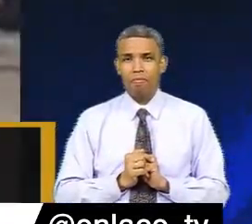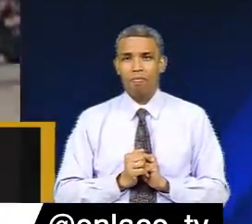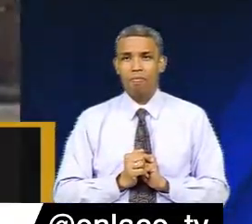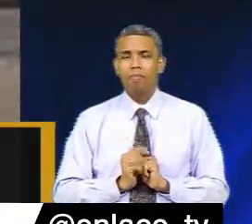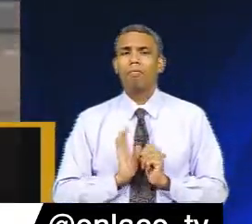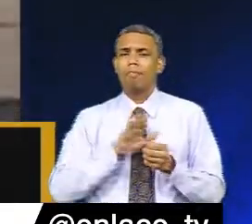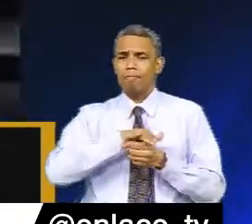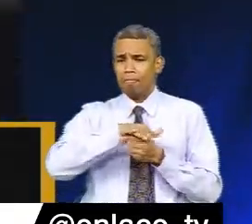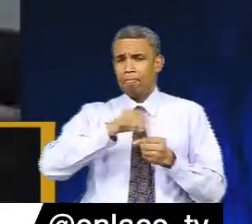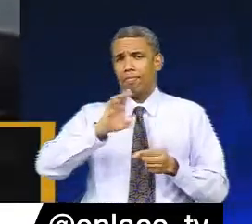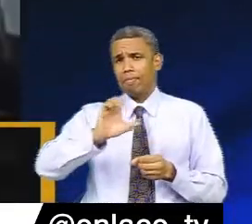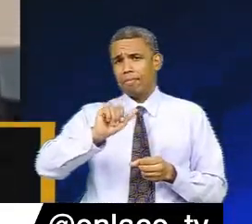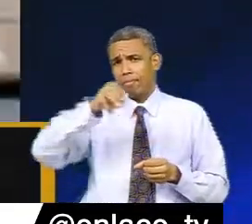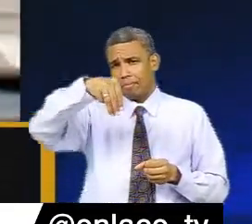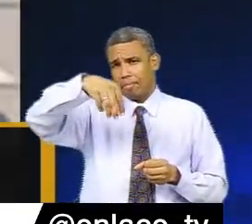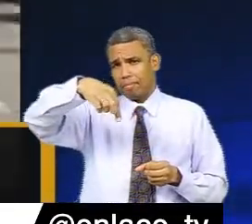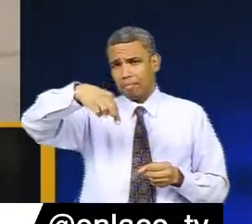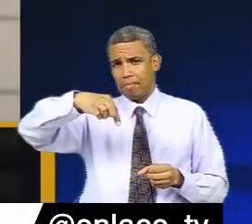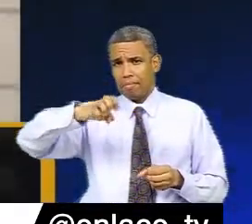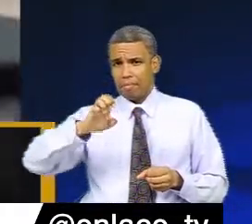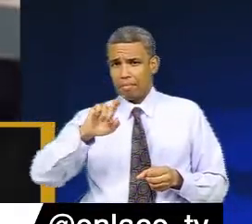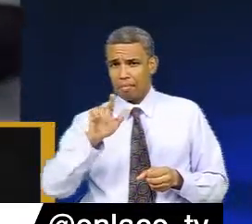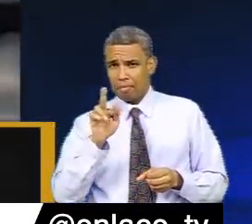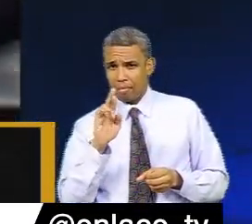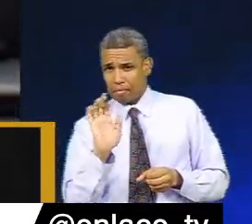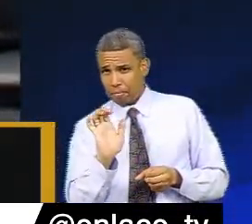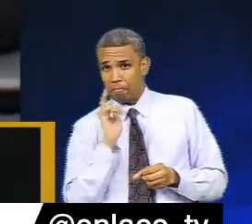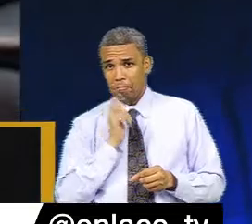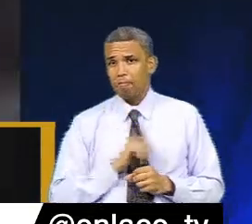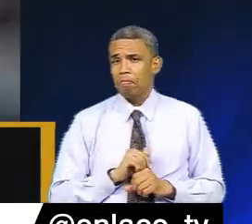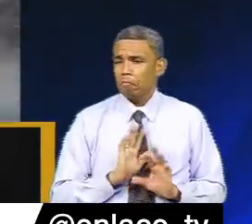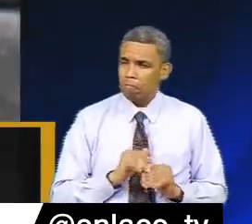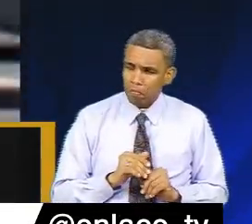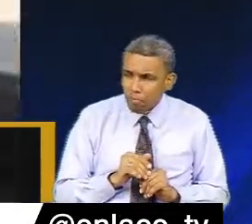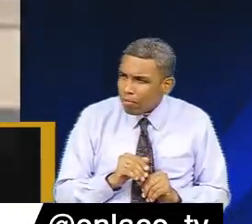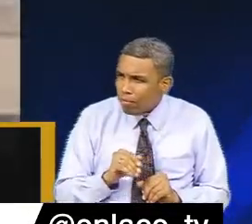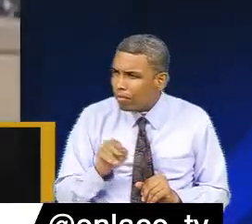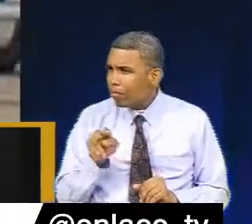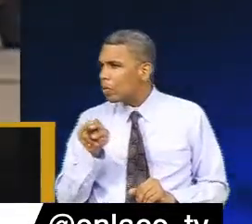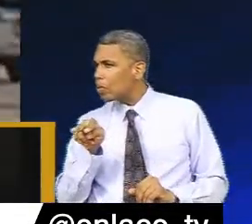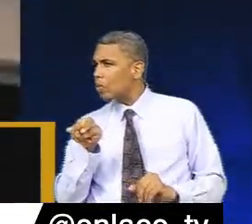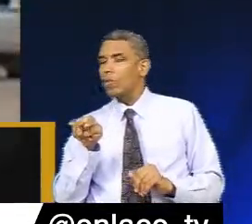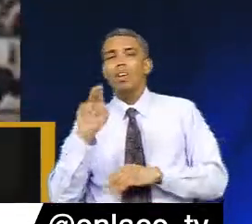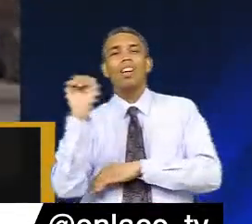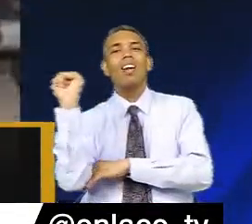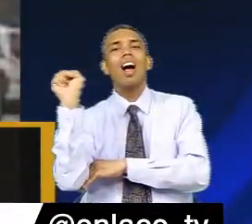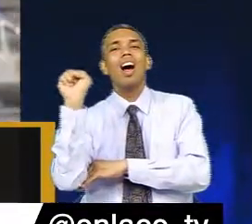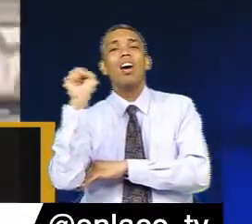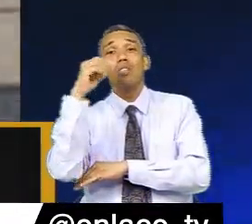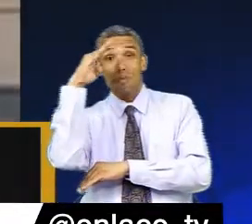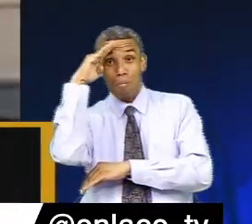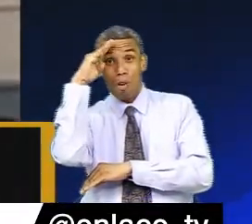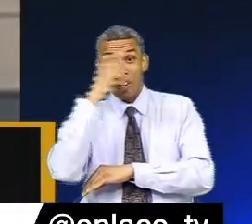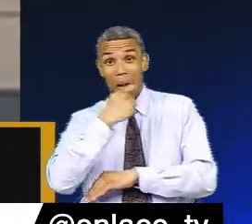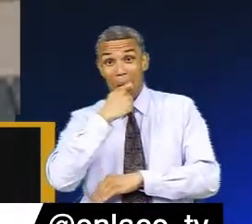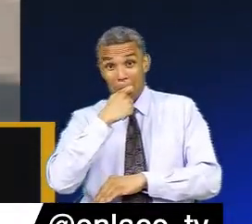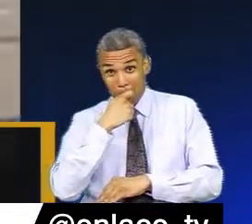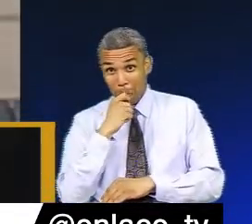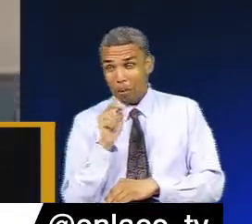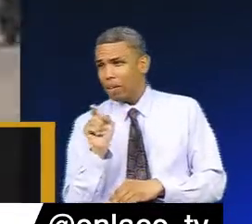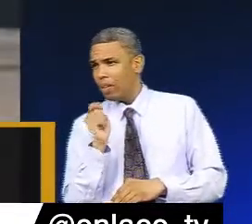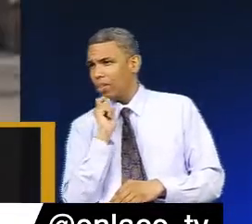El Campestre y aquí en el cruce miré hacia atrás y vi un carro de la tránsito que iba a ser la U. Entonces le dije a mi hija que